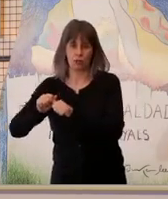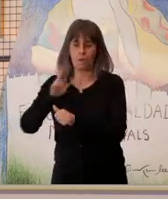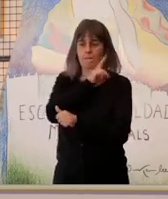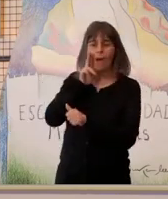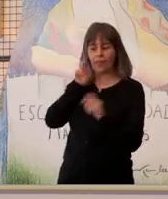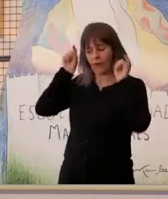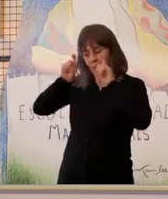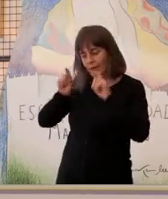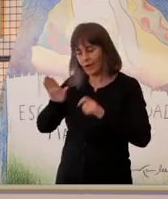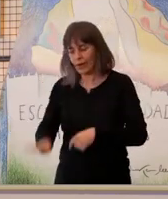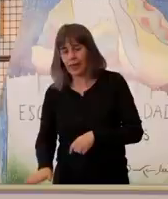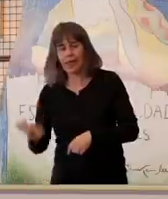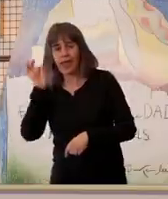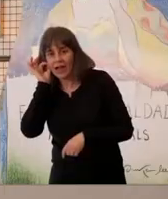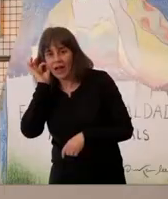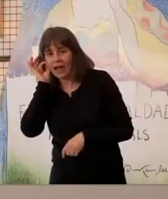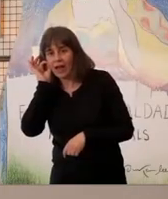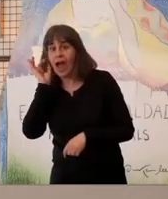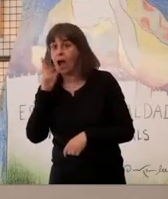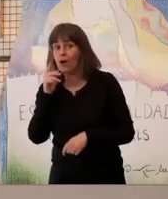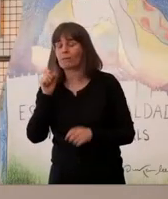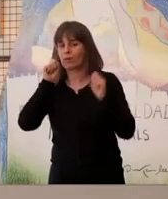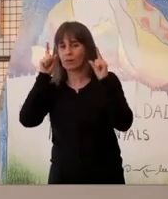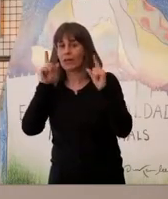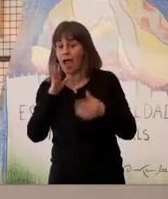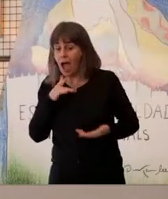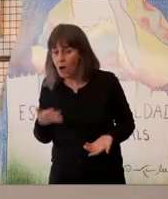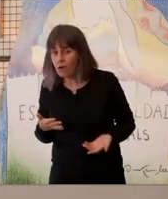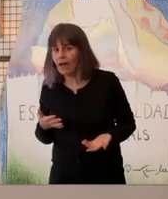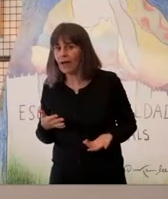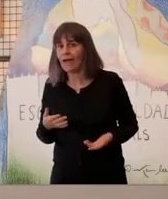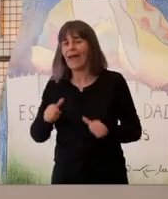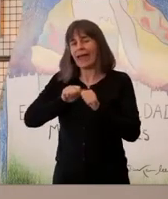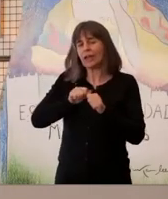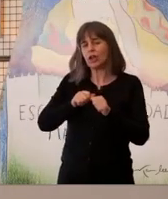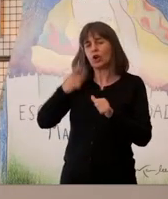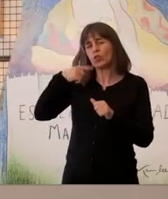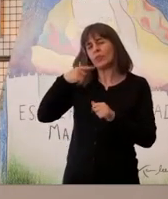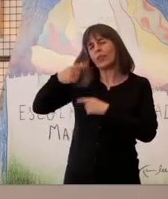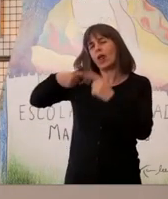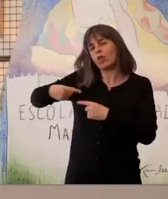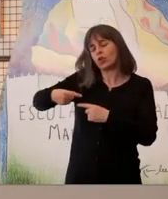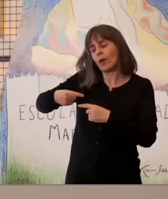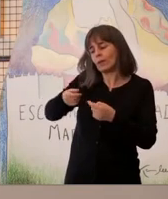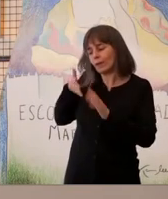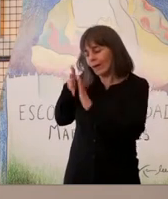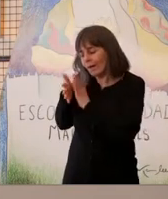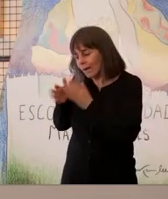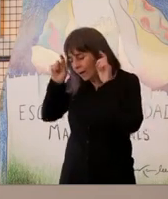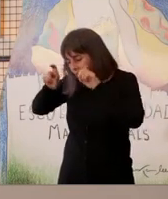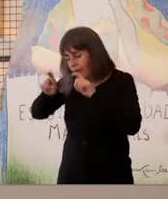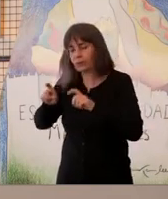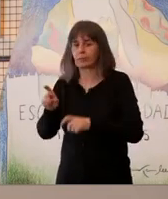las madres de ahora ya no transmiten el género tradicional puede ser que lo transmitan en algunos de sus